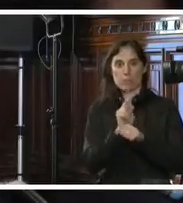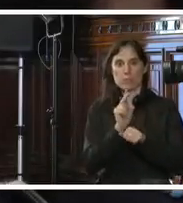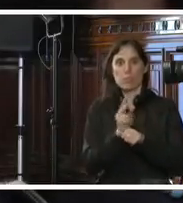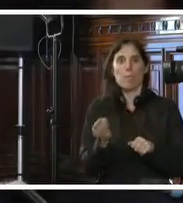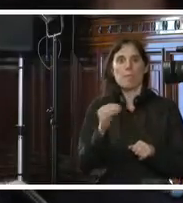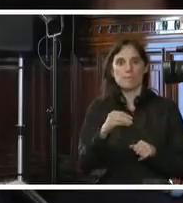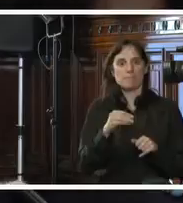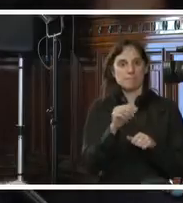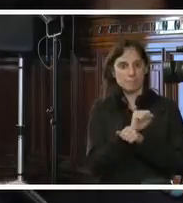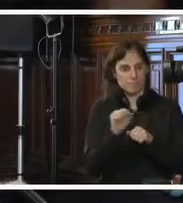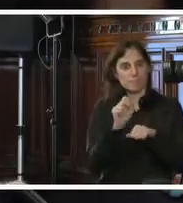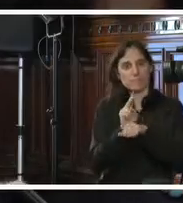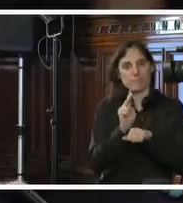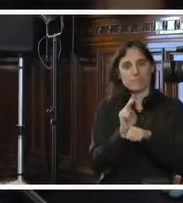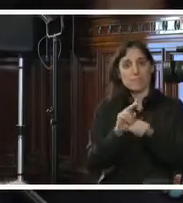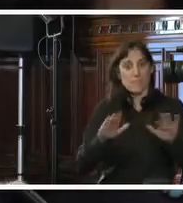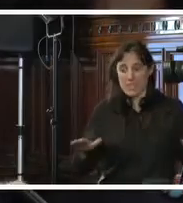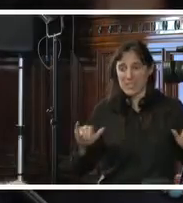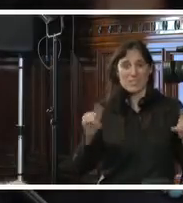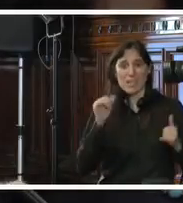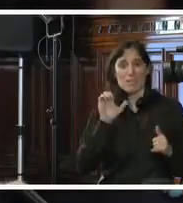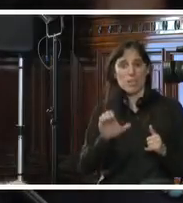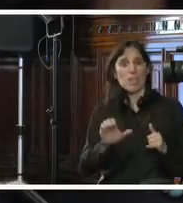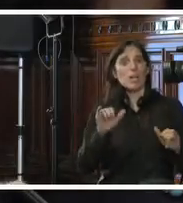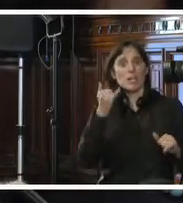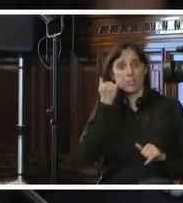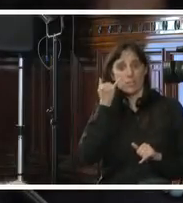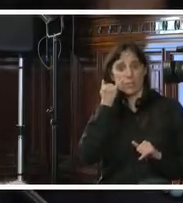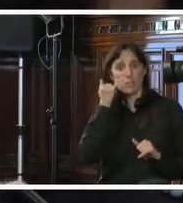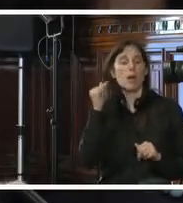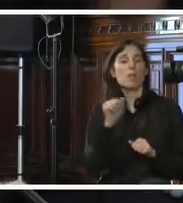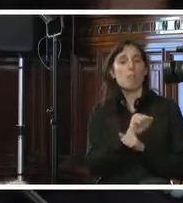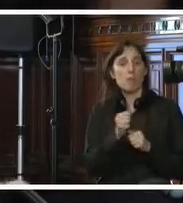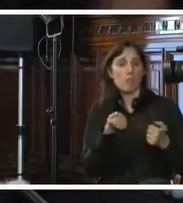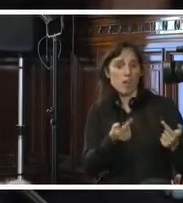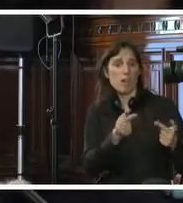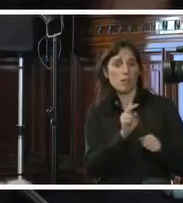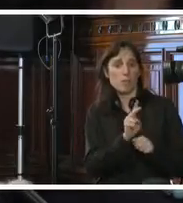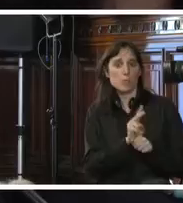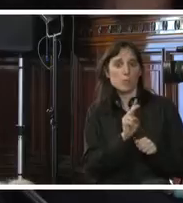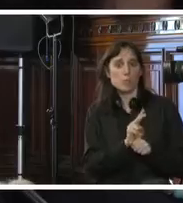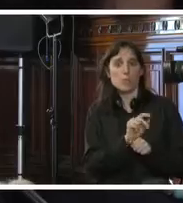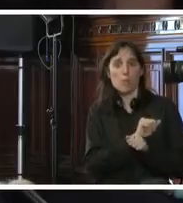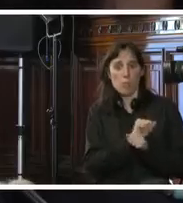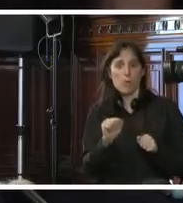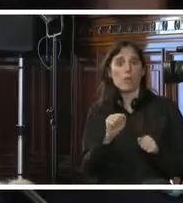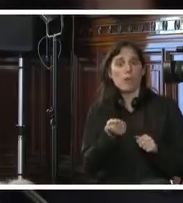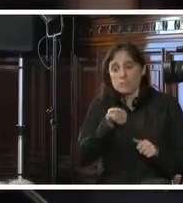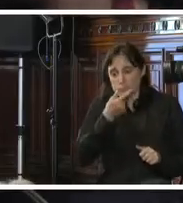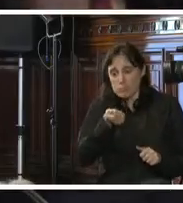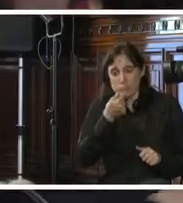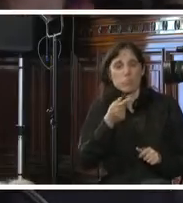el ejercicio de los derechos de las niñas cuando han sido víctimas de alguna agresión sexual, donde se incluiría el tema de acceso a la anticoncepción